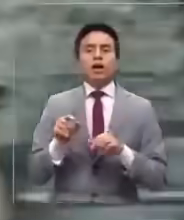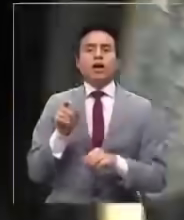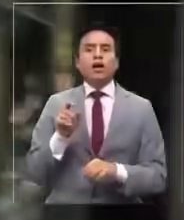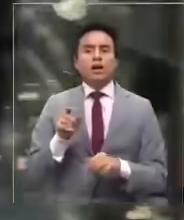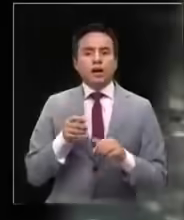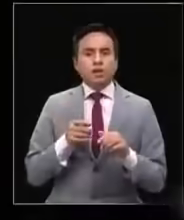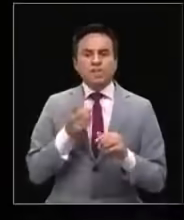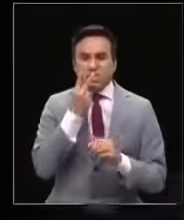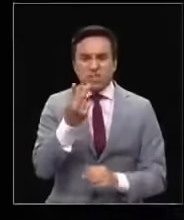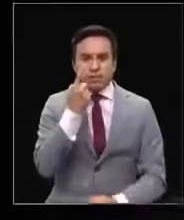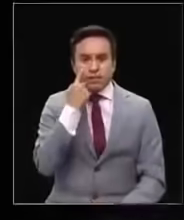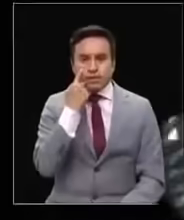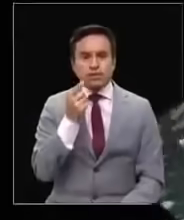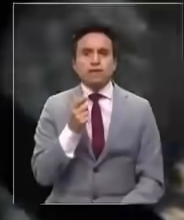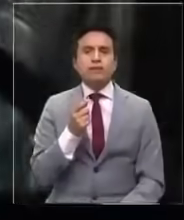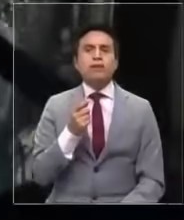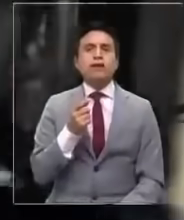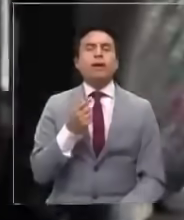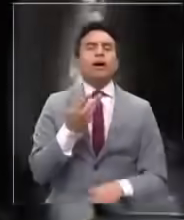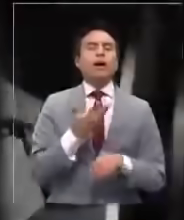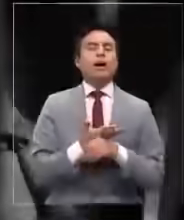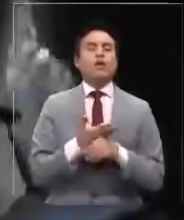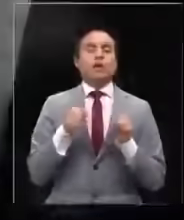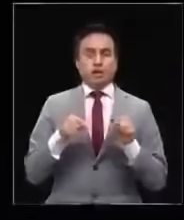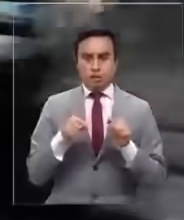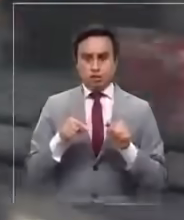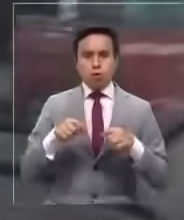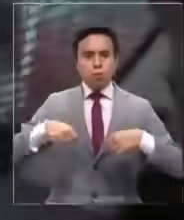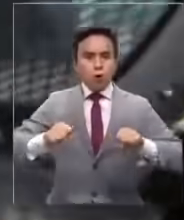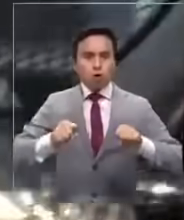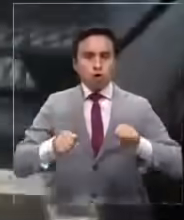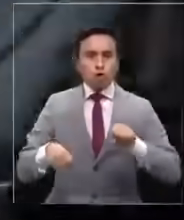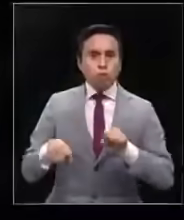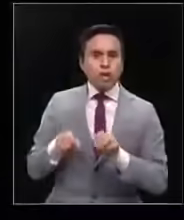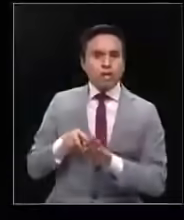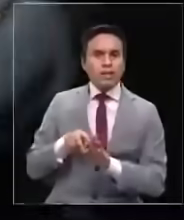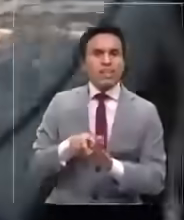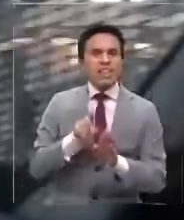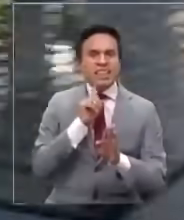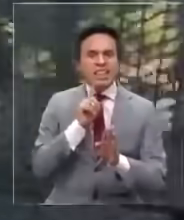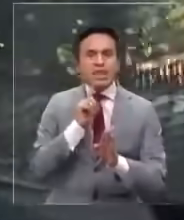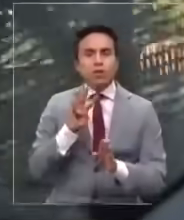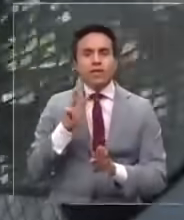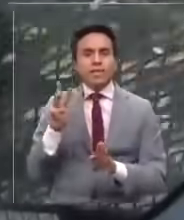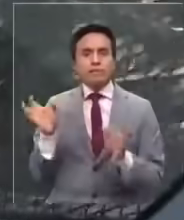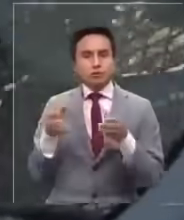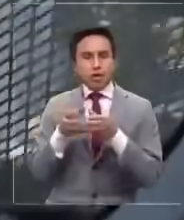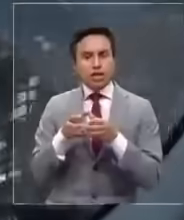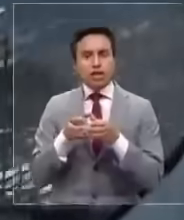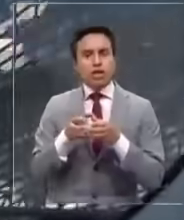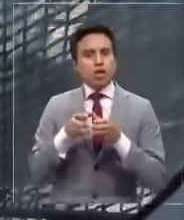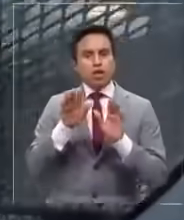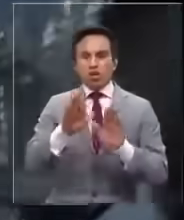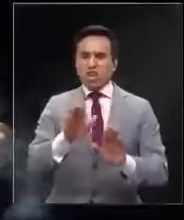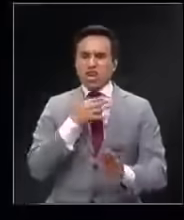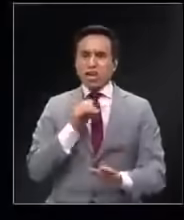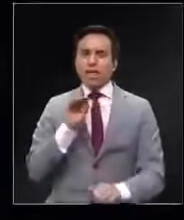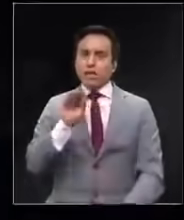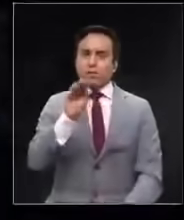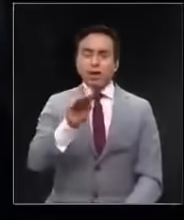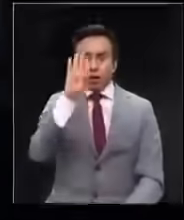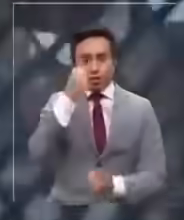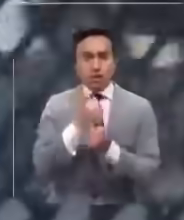Vamos. Vamos detrás de una moto, ¿no es cierto?, con personal de la 43, no quisieron detenerse frente al llamado